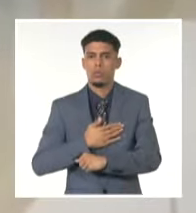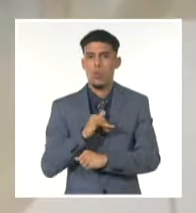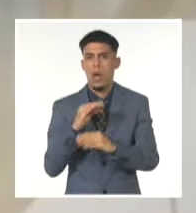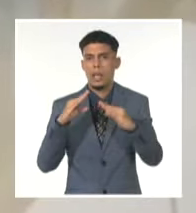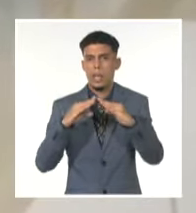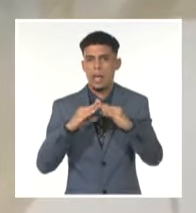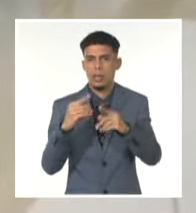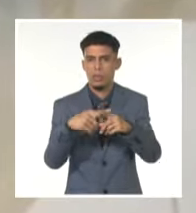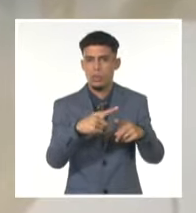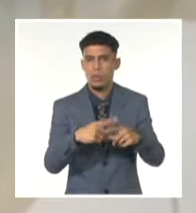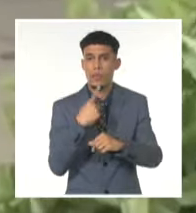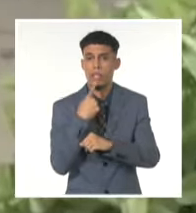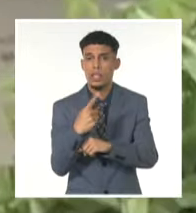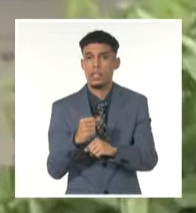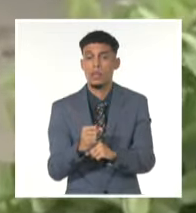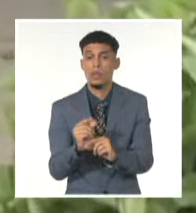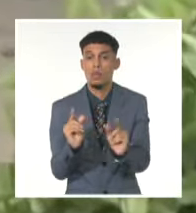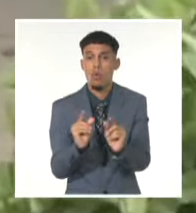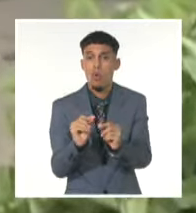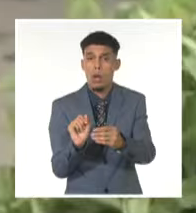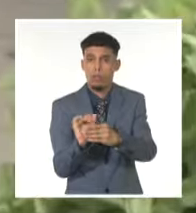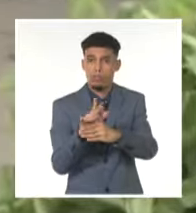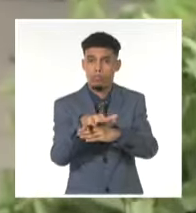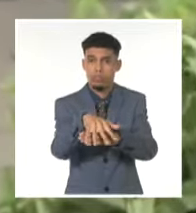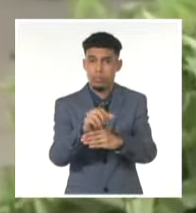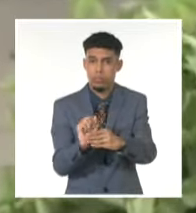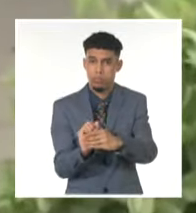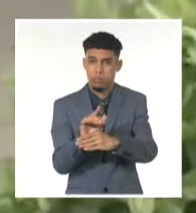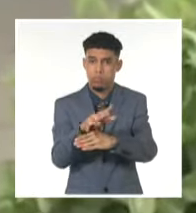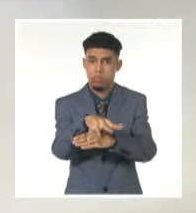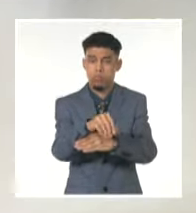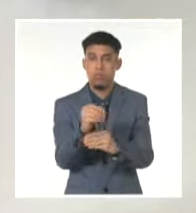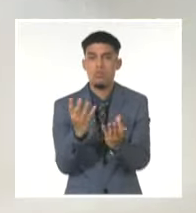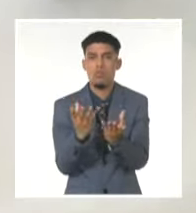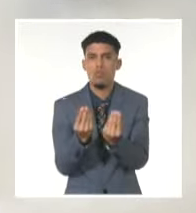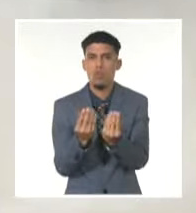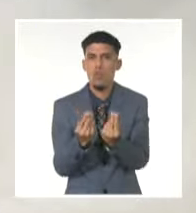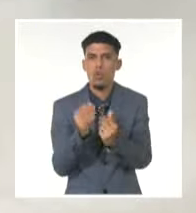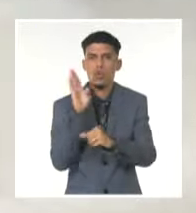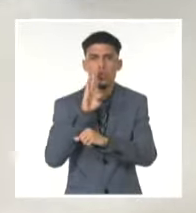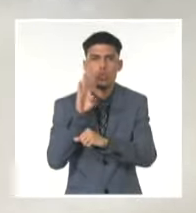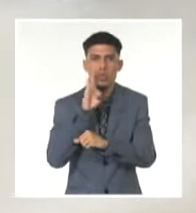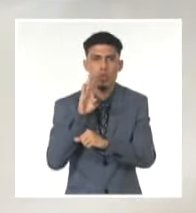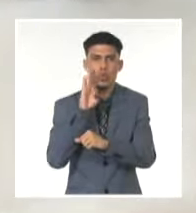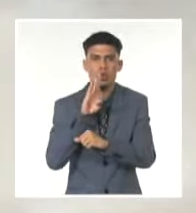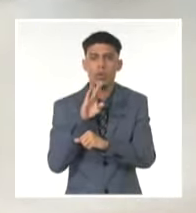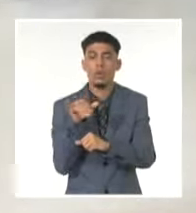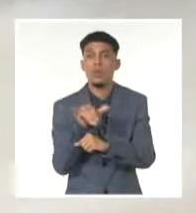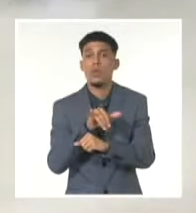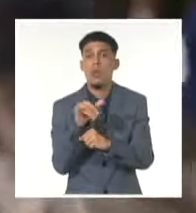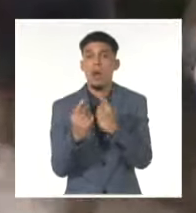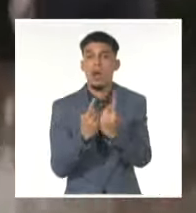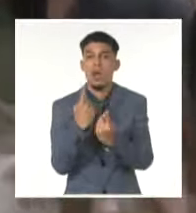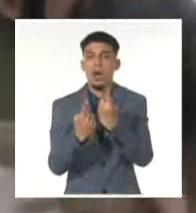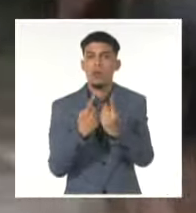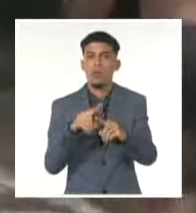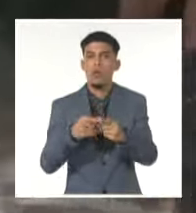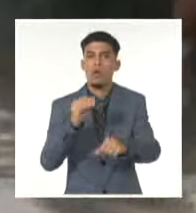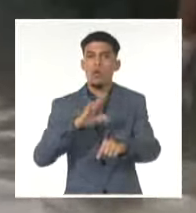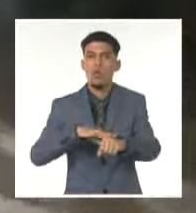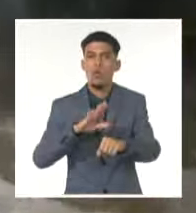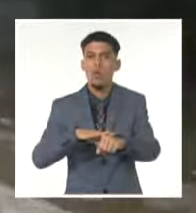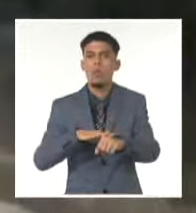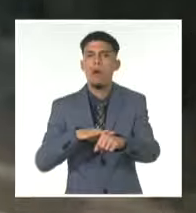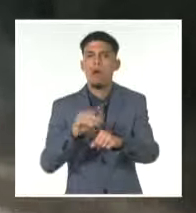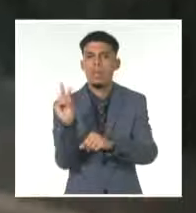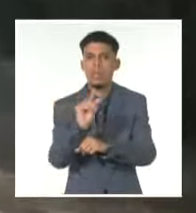quienes refieren que el poco drenaje está motivado por la acumulación de desechos sólidos y residuales derivados de los destrozos